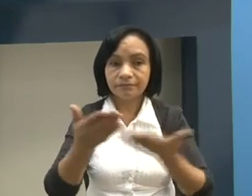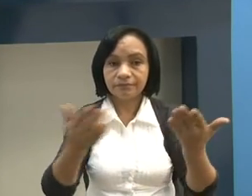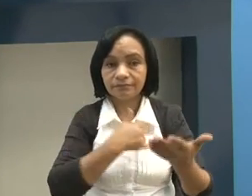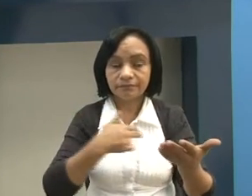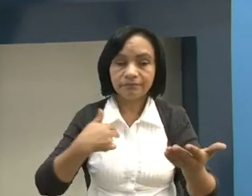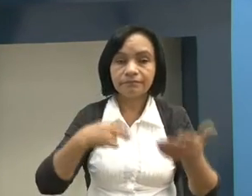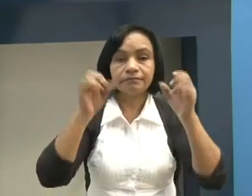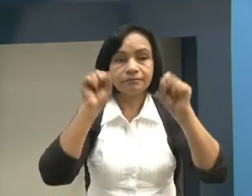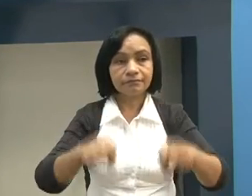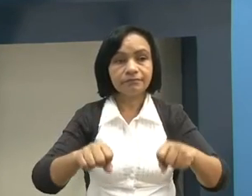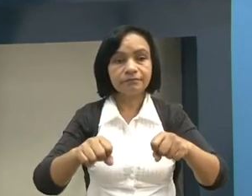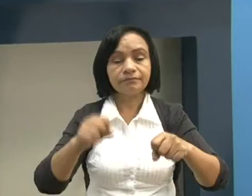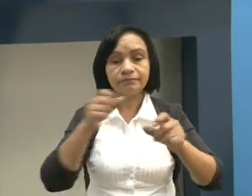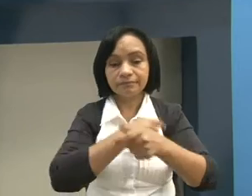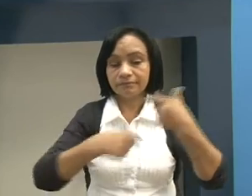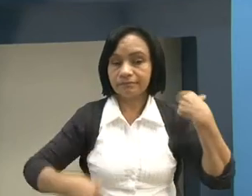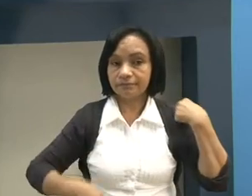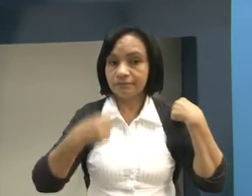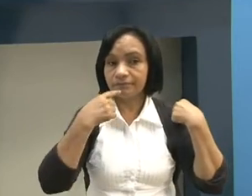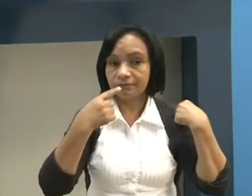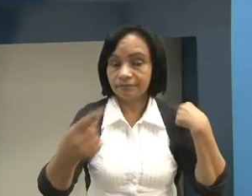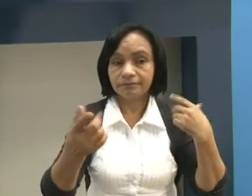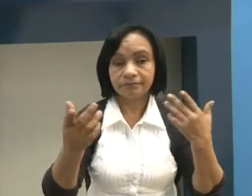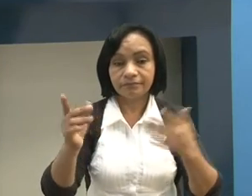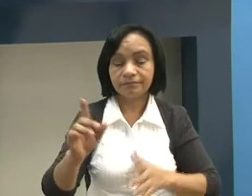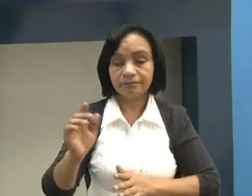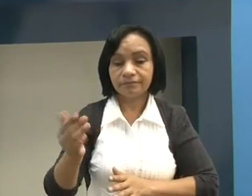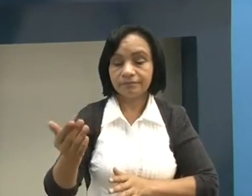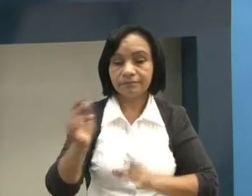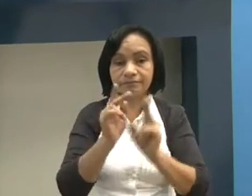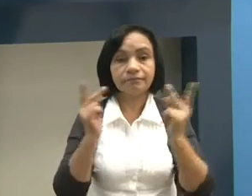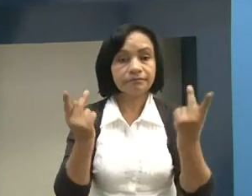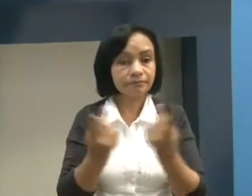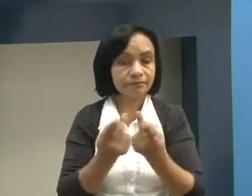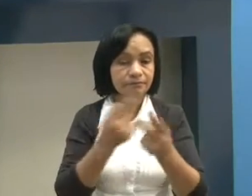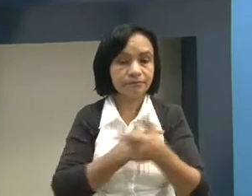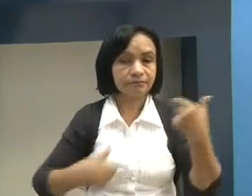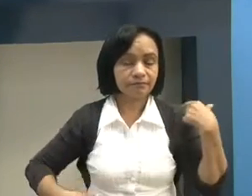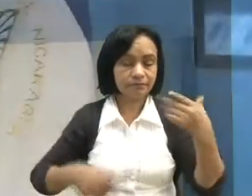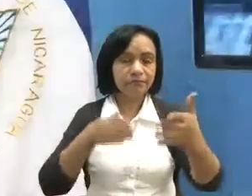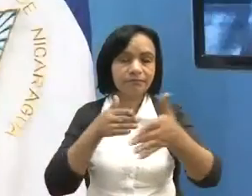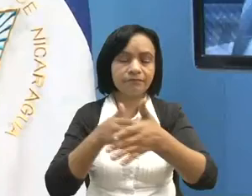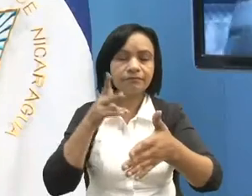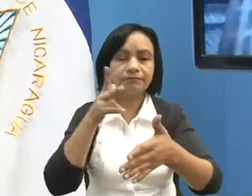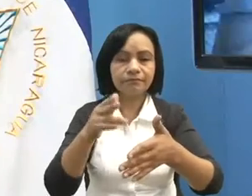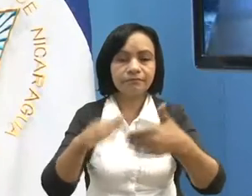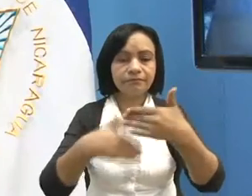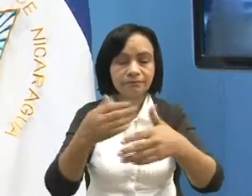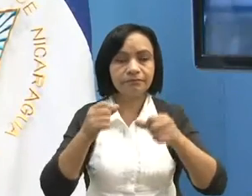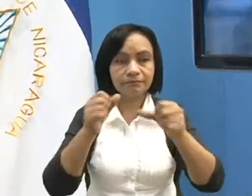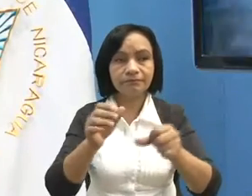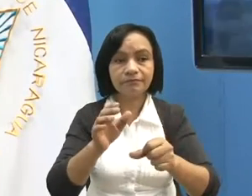haciendo posible lo que nuestro presidente dijo este día de enero, pueblo presidente. Diputado, tenemos que hacer una muy breve pausa. Al